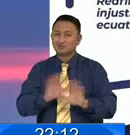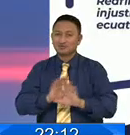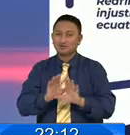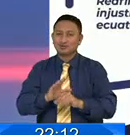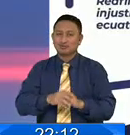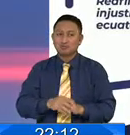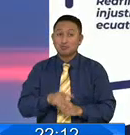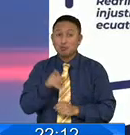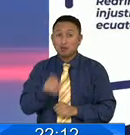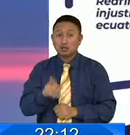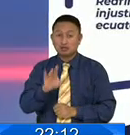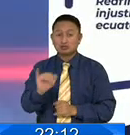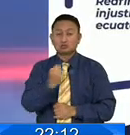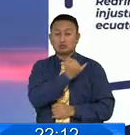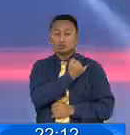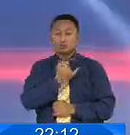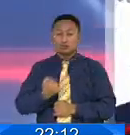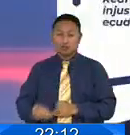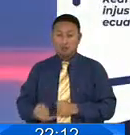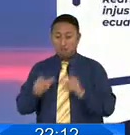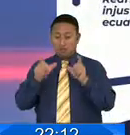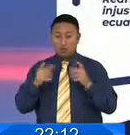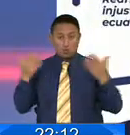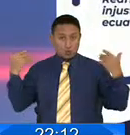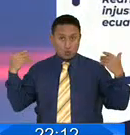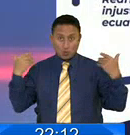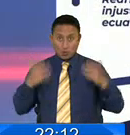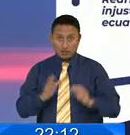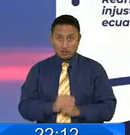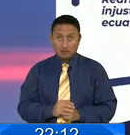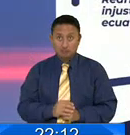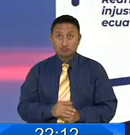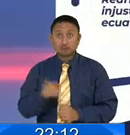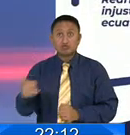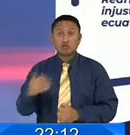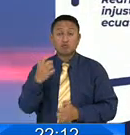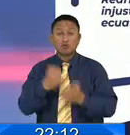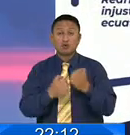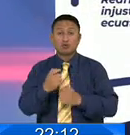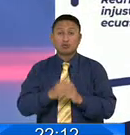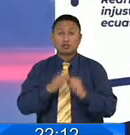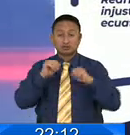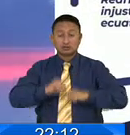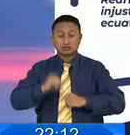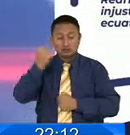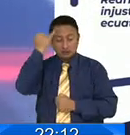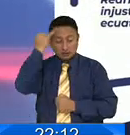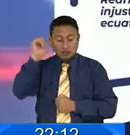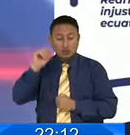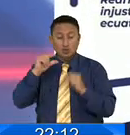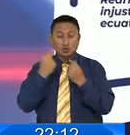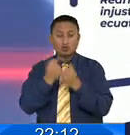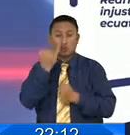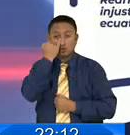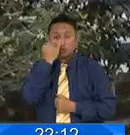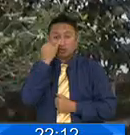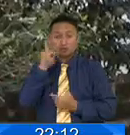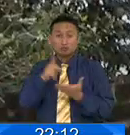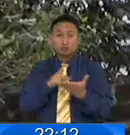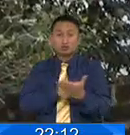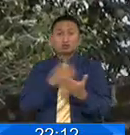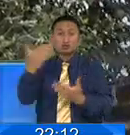intereses individuales de ninguna naturaleza afecten los principios ideológicos ni el proyecto